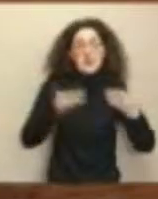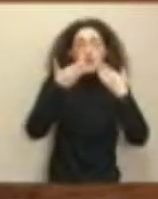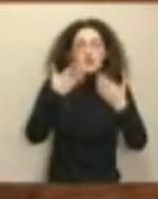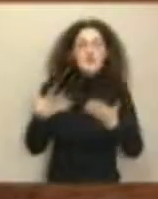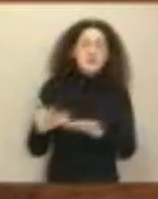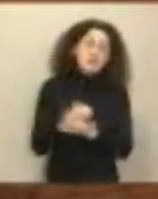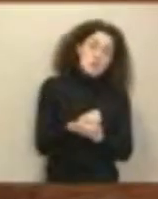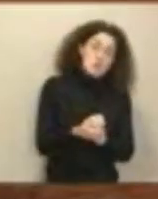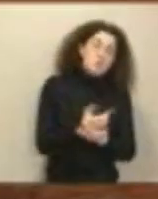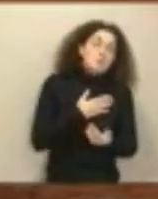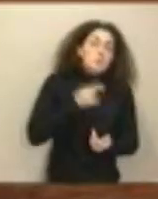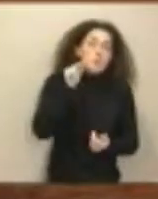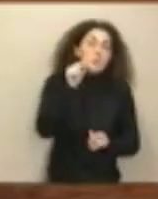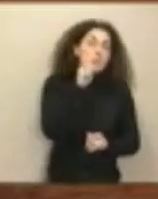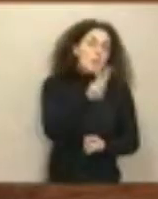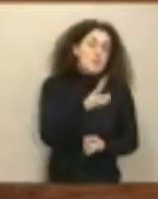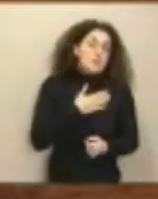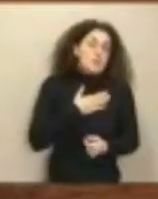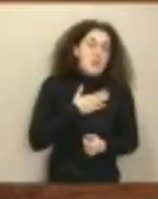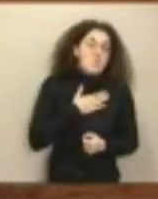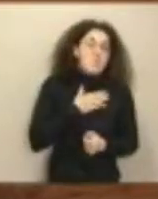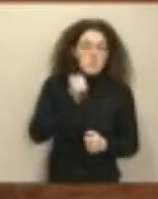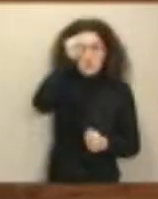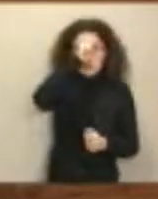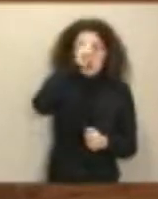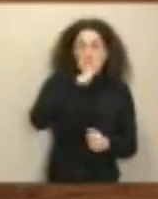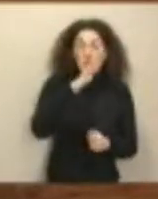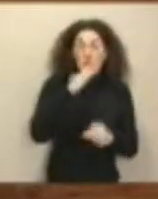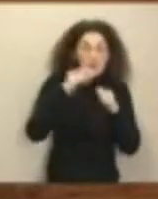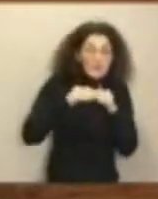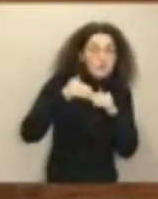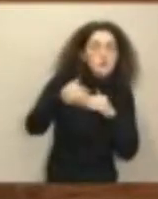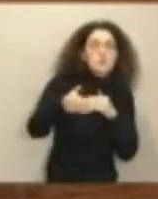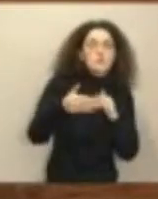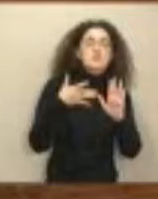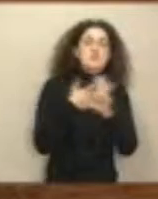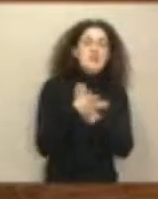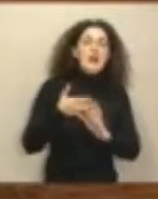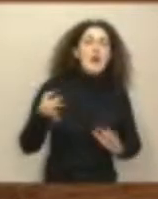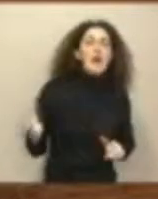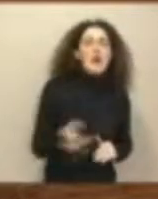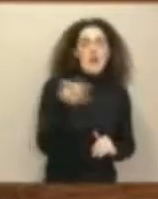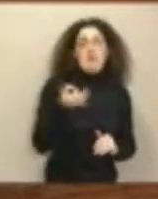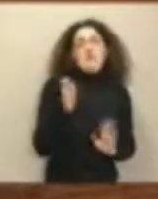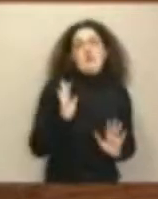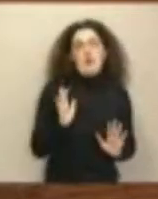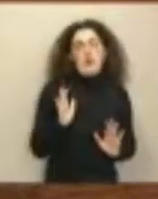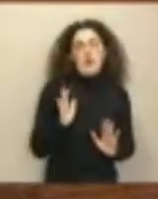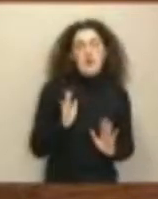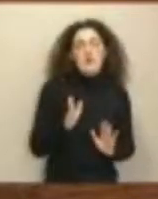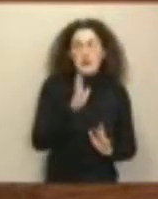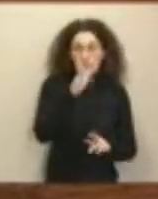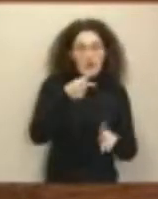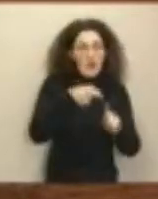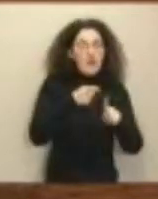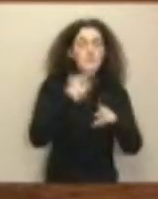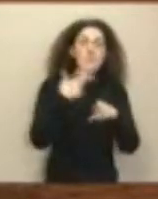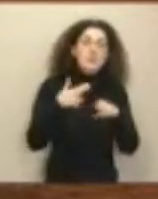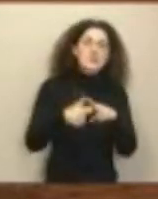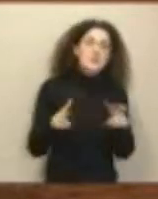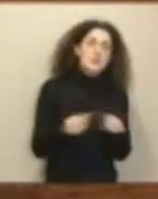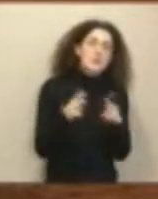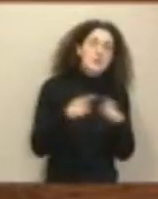lo menos desde nuestro punto de vista, porque a la larga eso es una garantía de futuro para las políticas sociales,